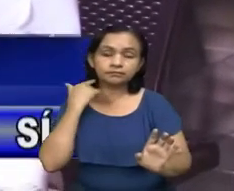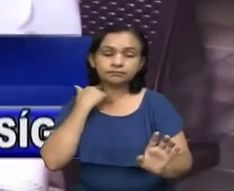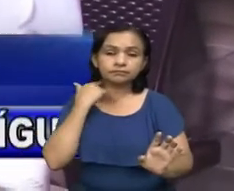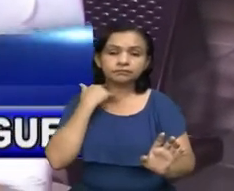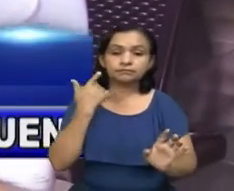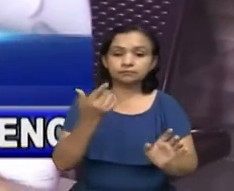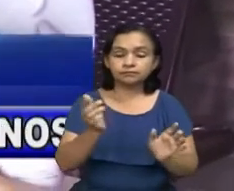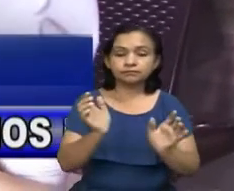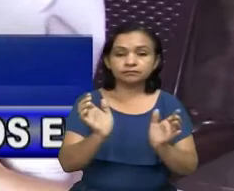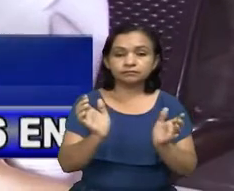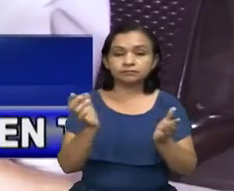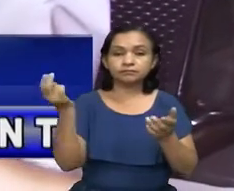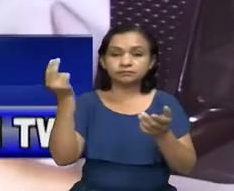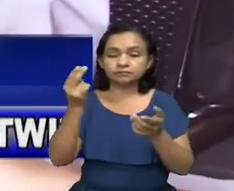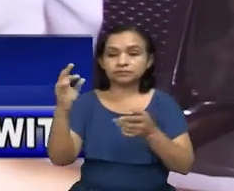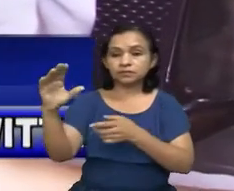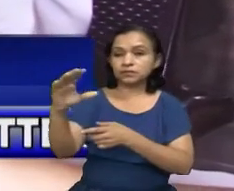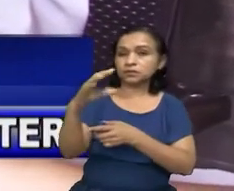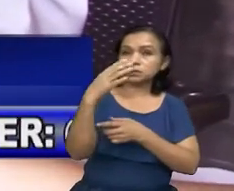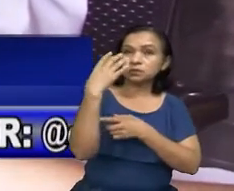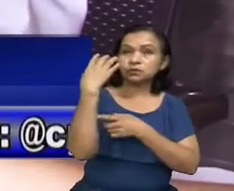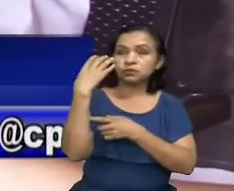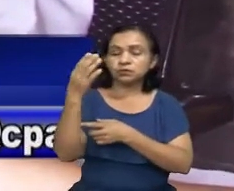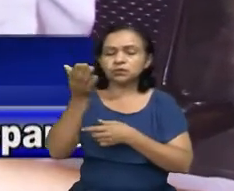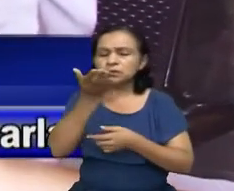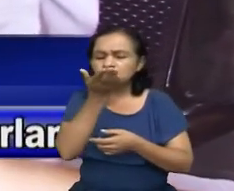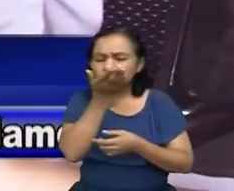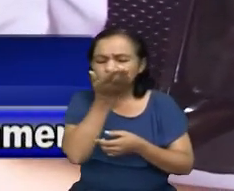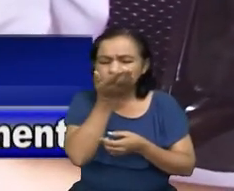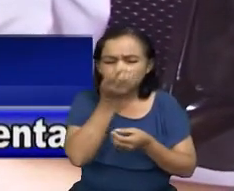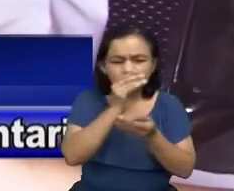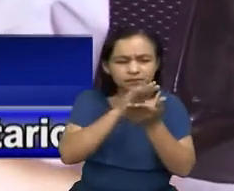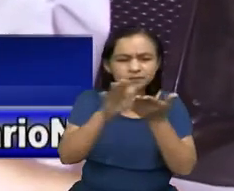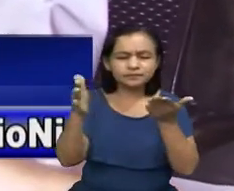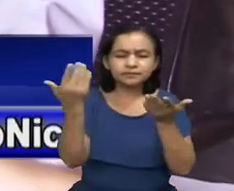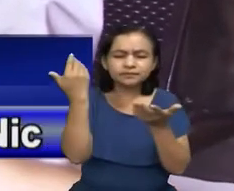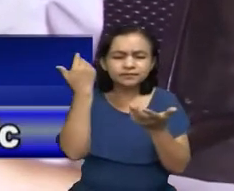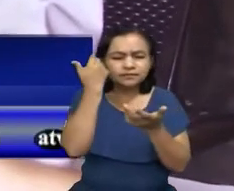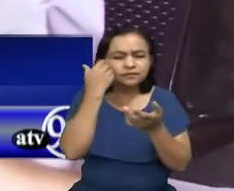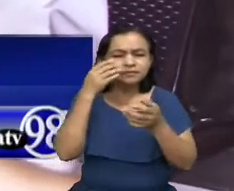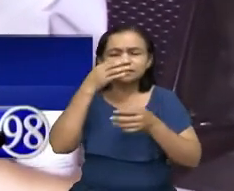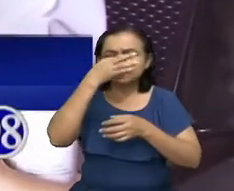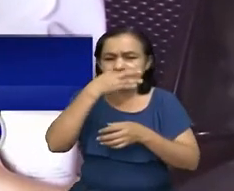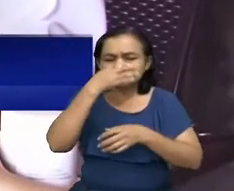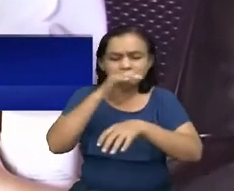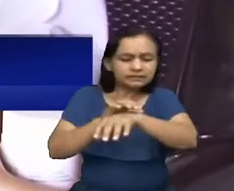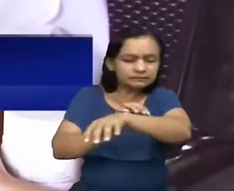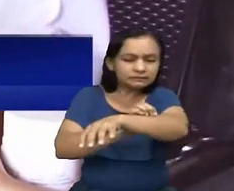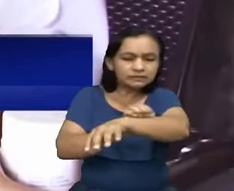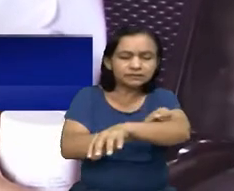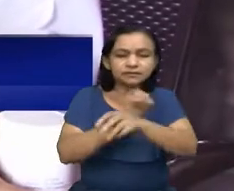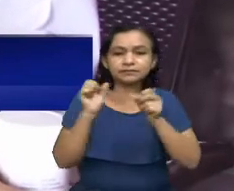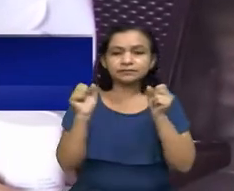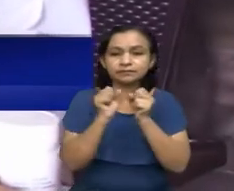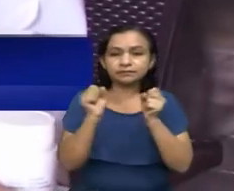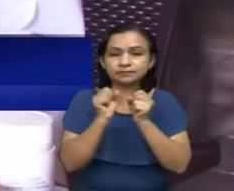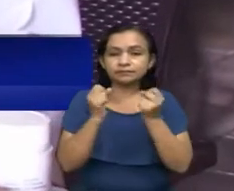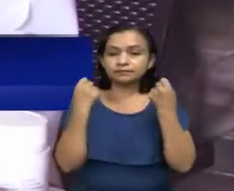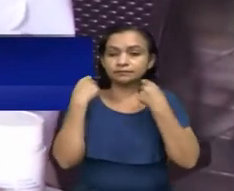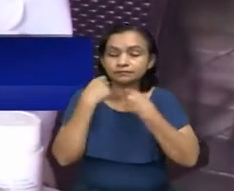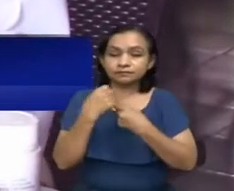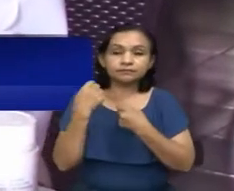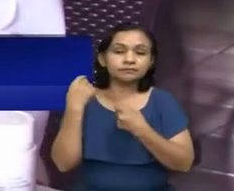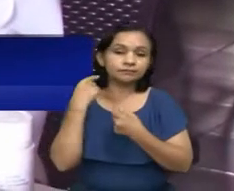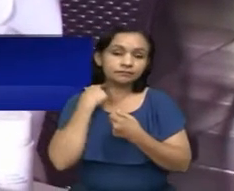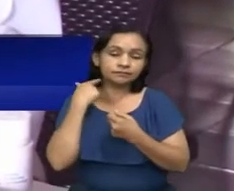cuidado del uso de abanicos, el polvo, procesos alérgicos o el frío, ¿verdad? Abrigarlos, que no anden siempre